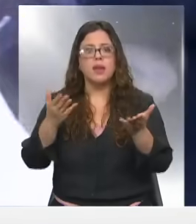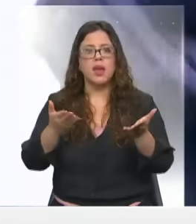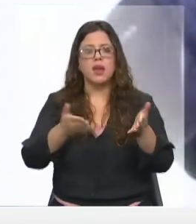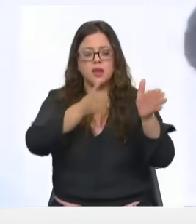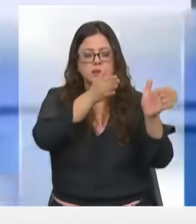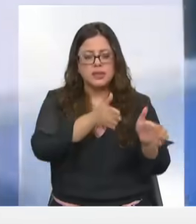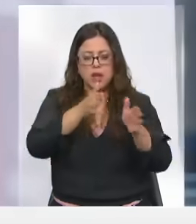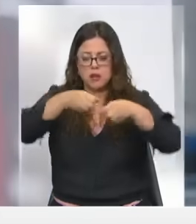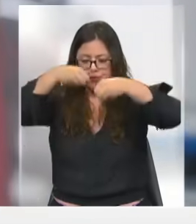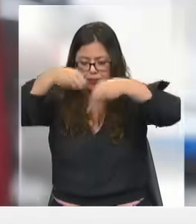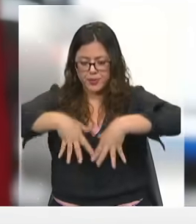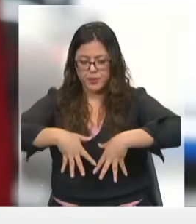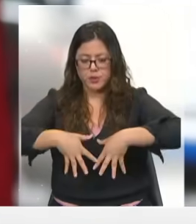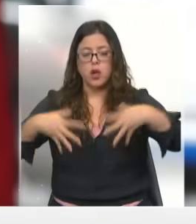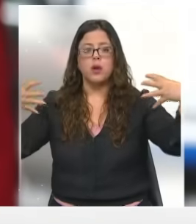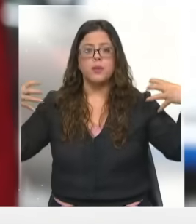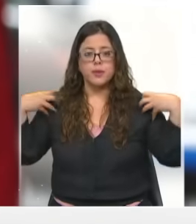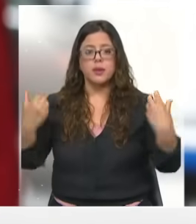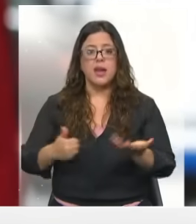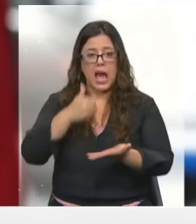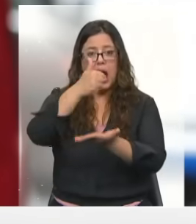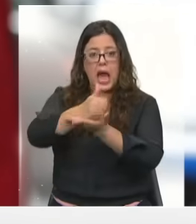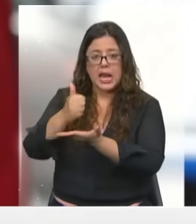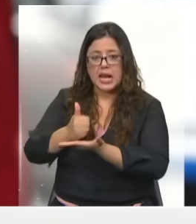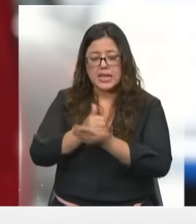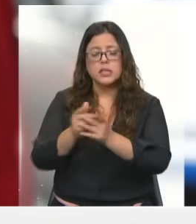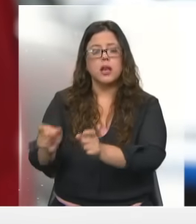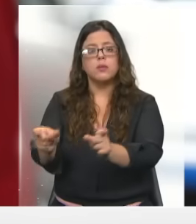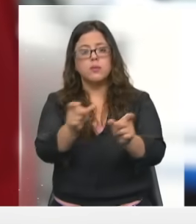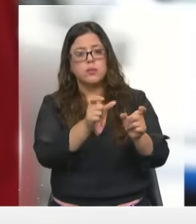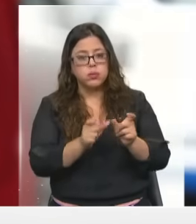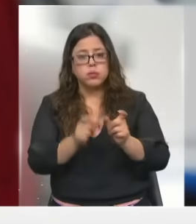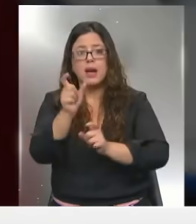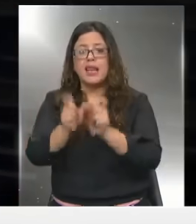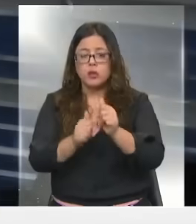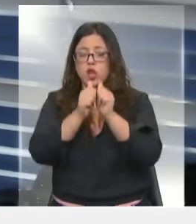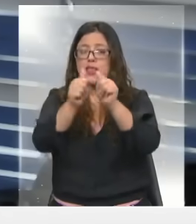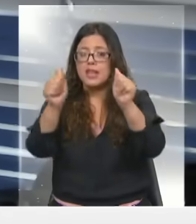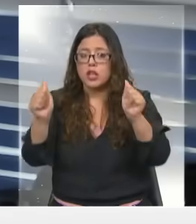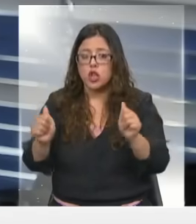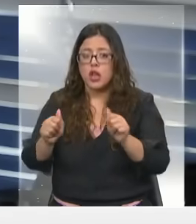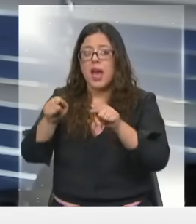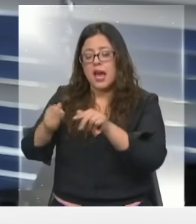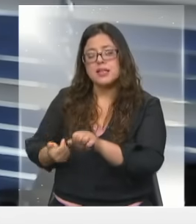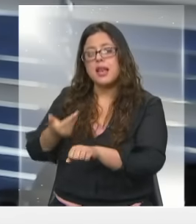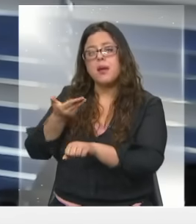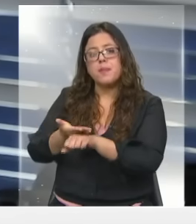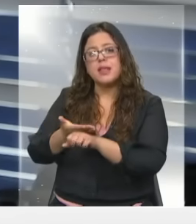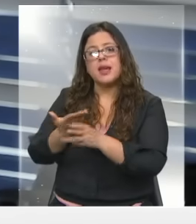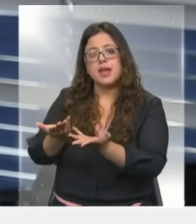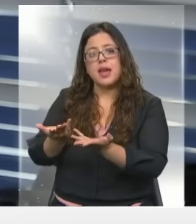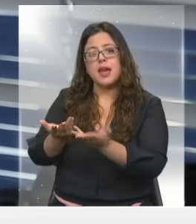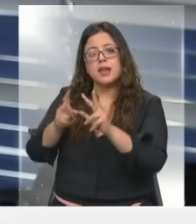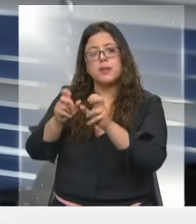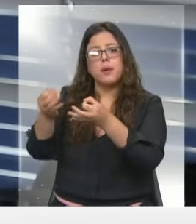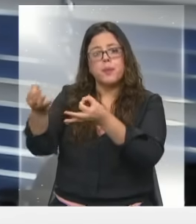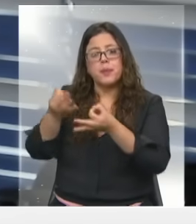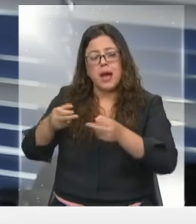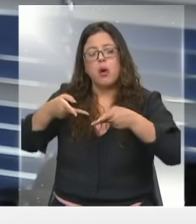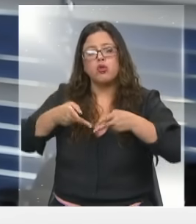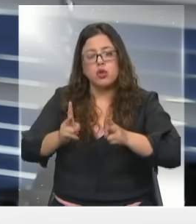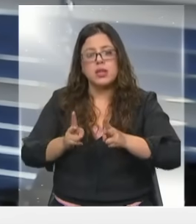responsabilidad. Los alcaldes y alcaldesas controlamos a nuestros directores. A ellos les pide cuenta, a ellos uno les